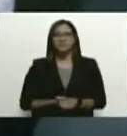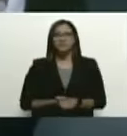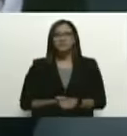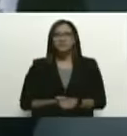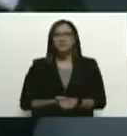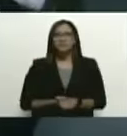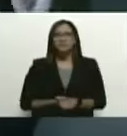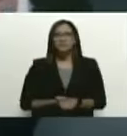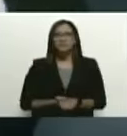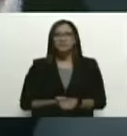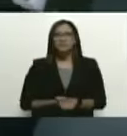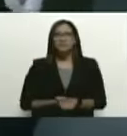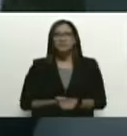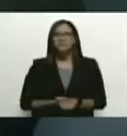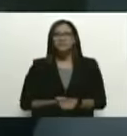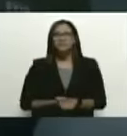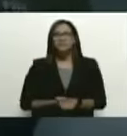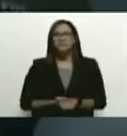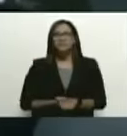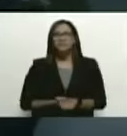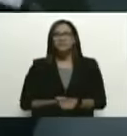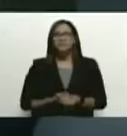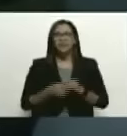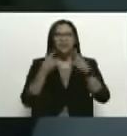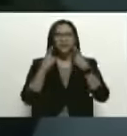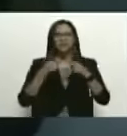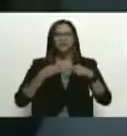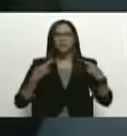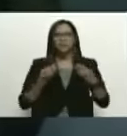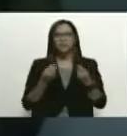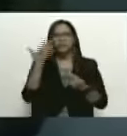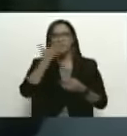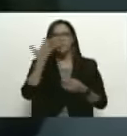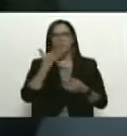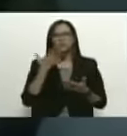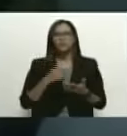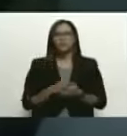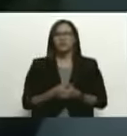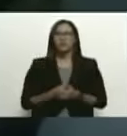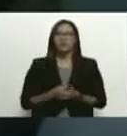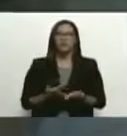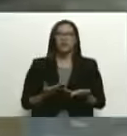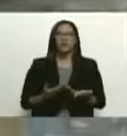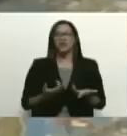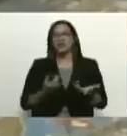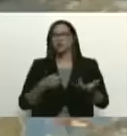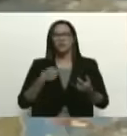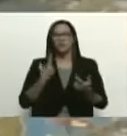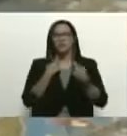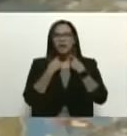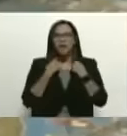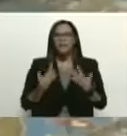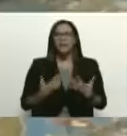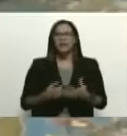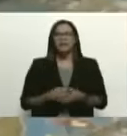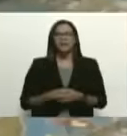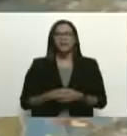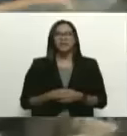en redes, hay mucha confusión, dice que Venezuela salió batida contra el suelo, que es una derrota, y eso es lo que queremos